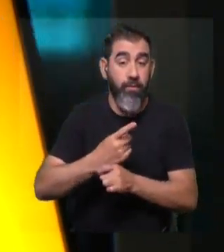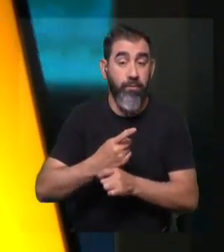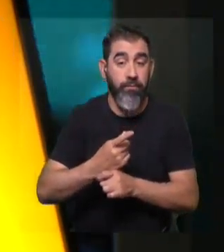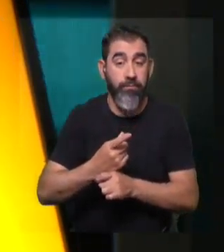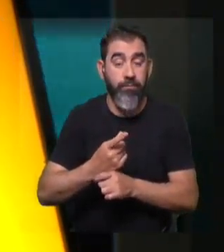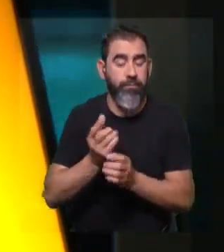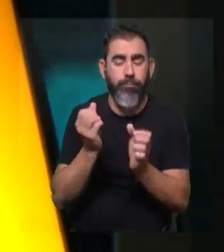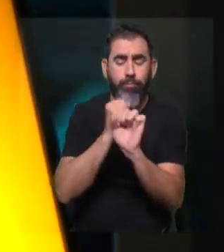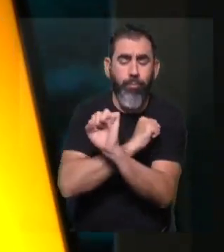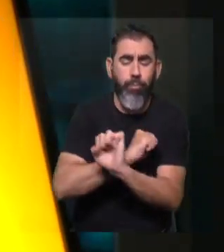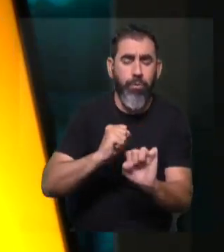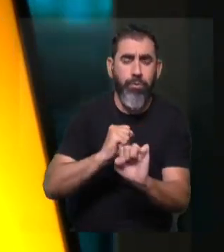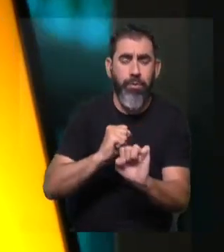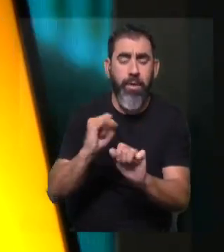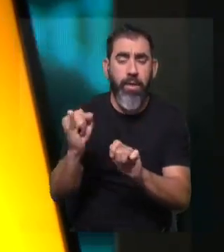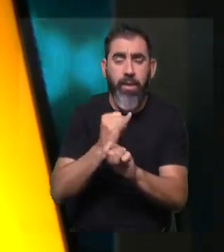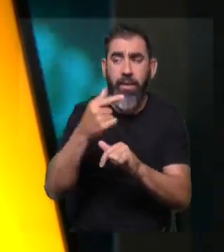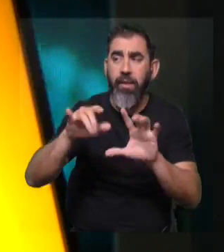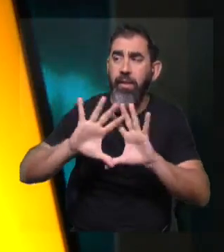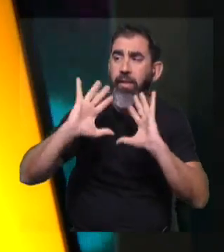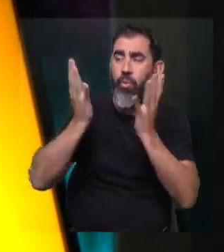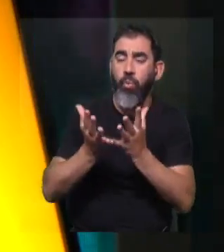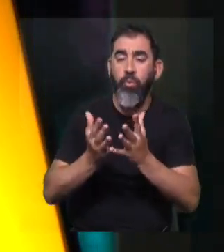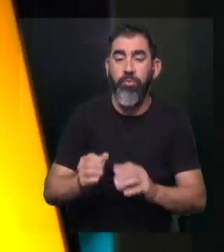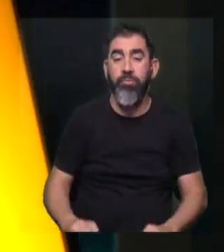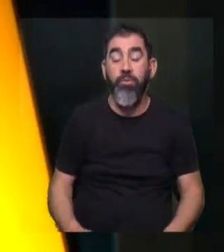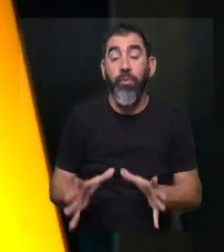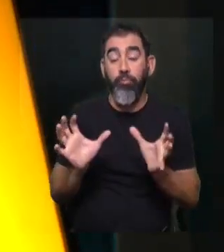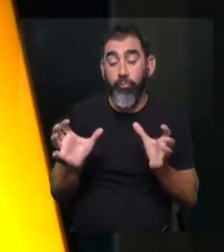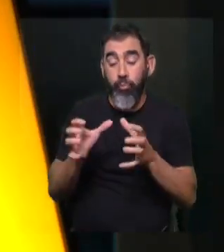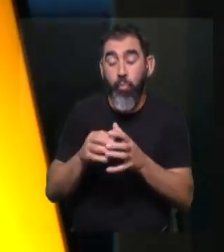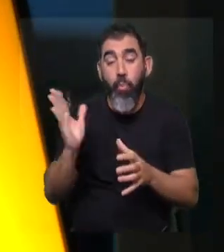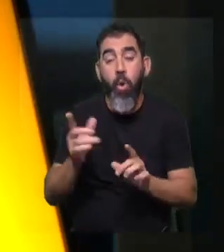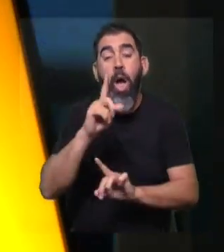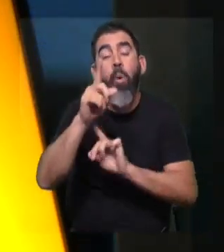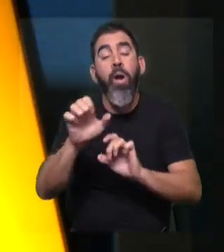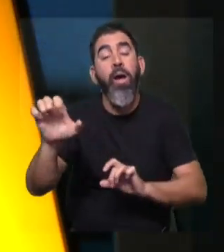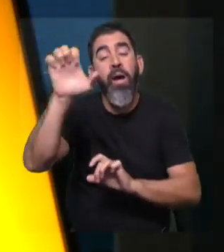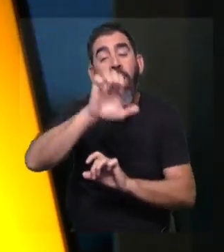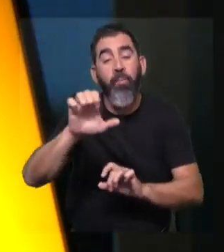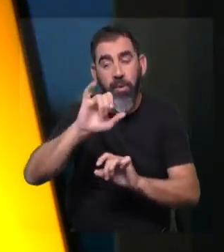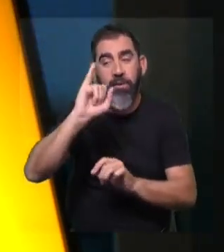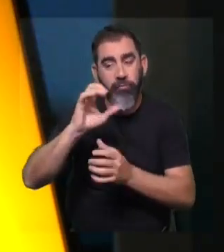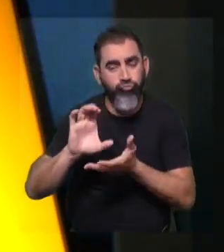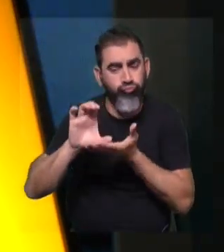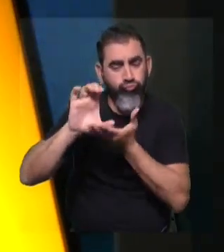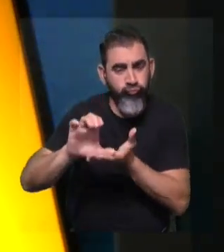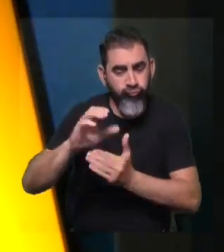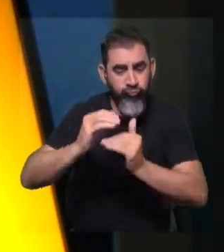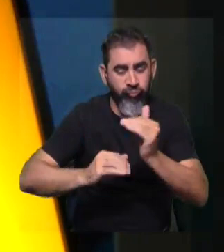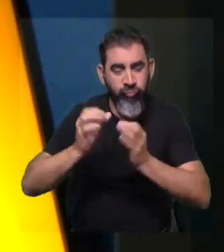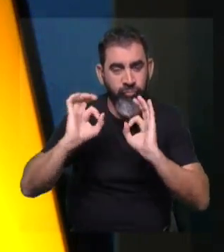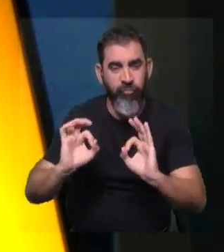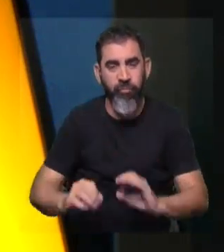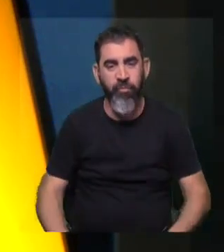había posibilidad de tener muchos institutos en el mundo y se concentró la producción en algunas empresas que hicieron las inversiones para poder tener eso.